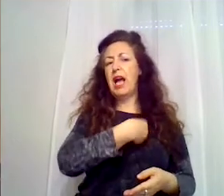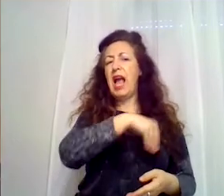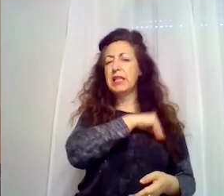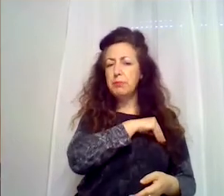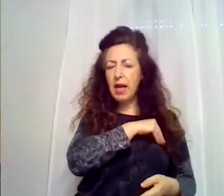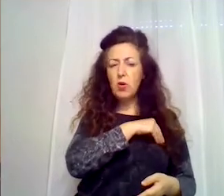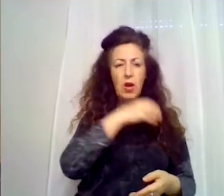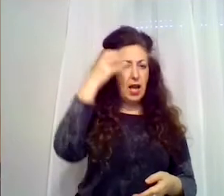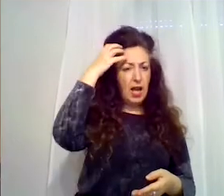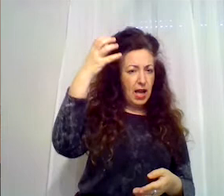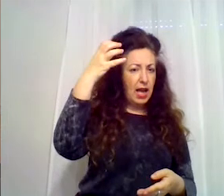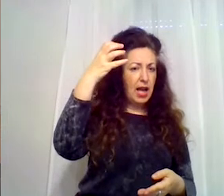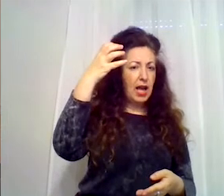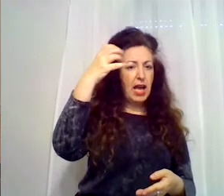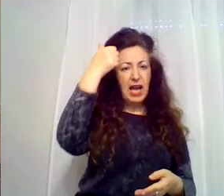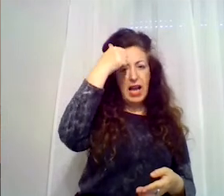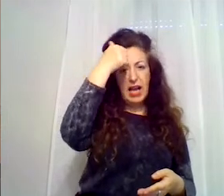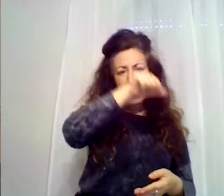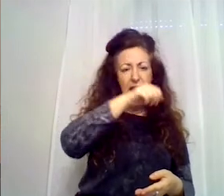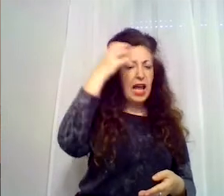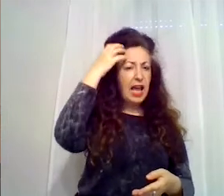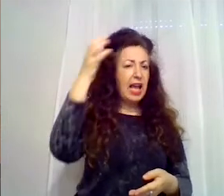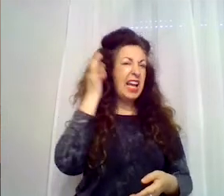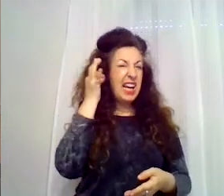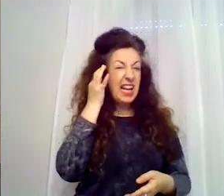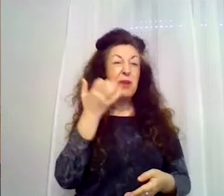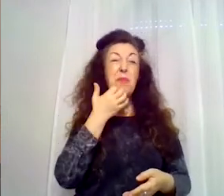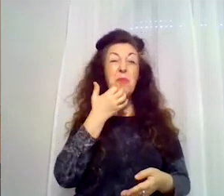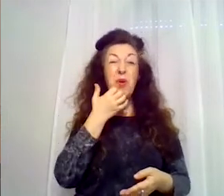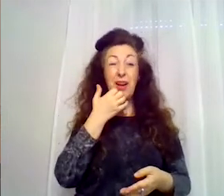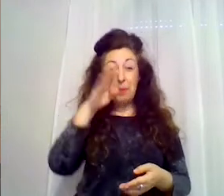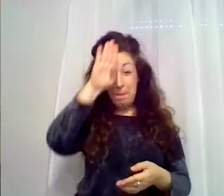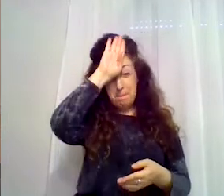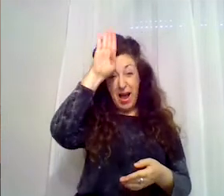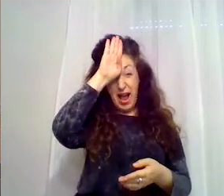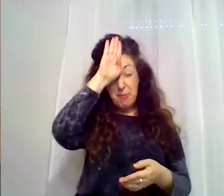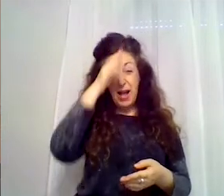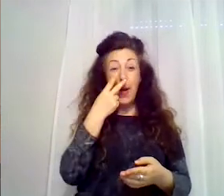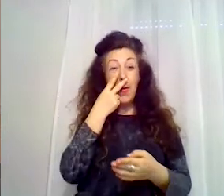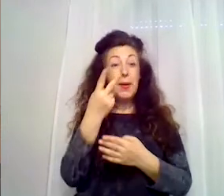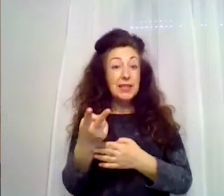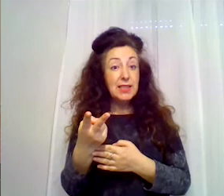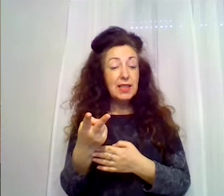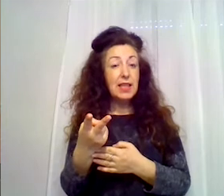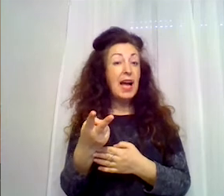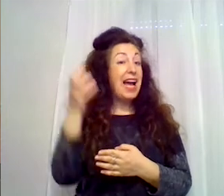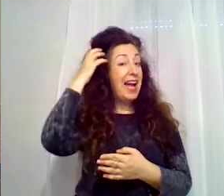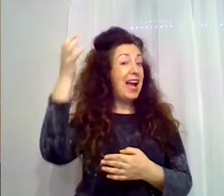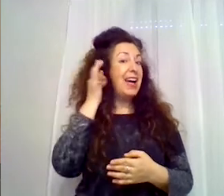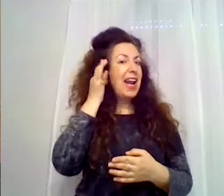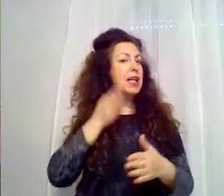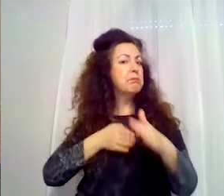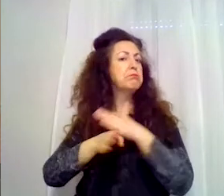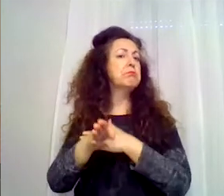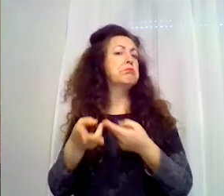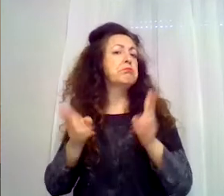de la Iglesia, de lo que hoy llamaríamos Iglesia protestante, y eso le pone en guerras de religión, evidentemente, en primer lugar, contra